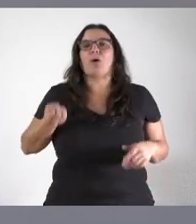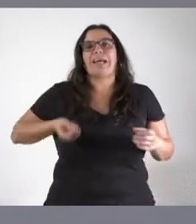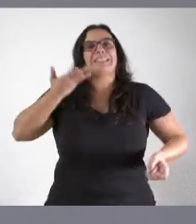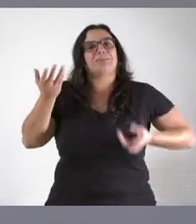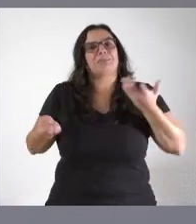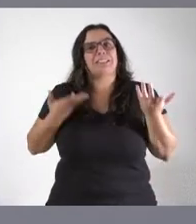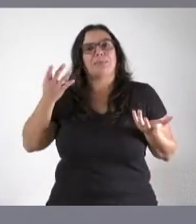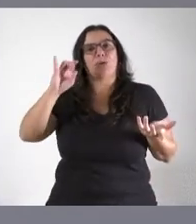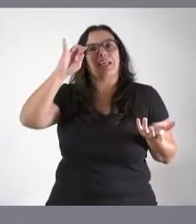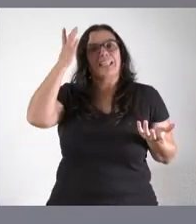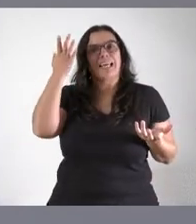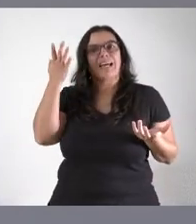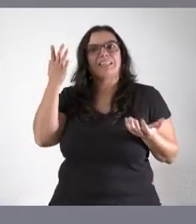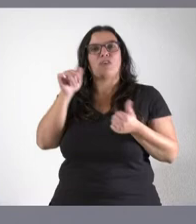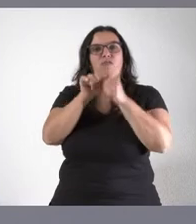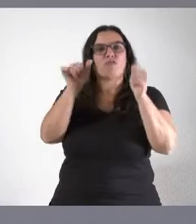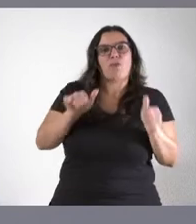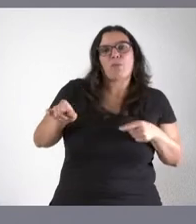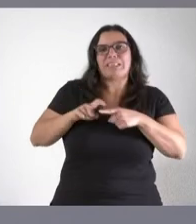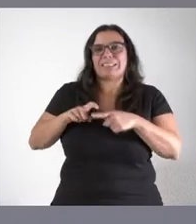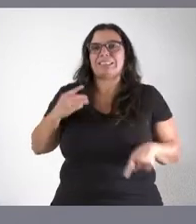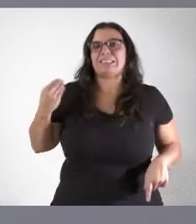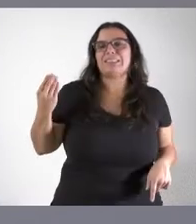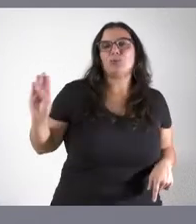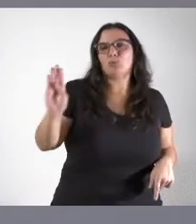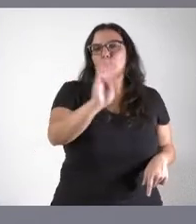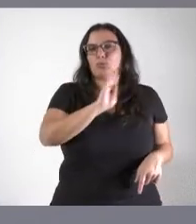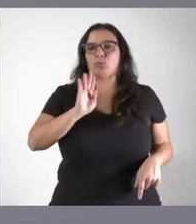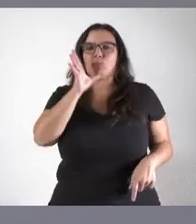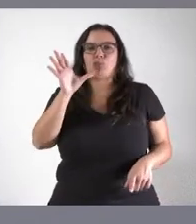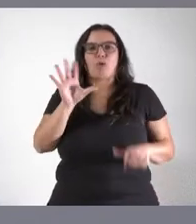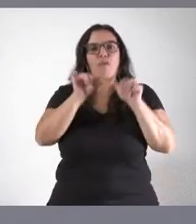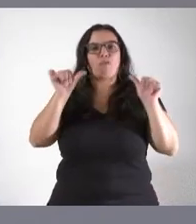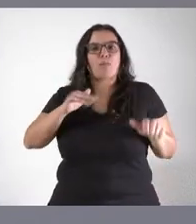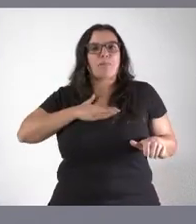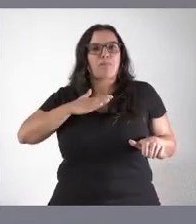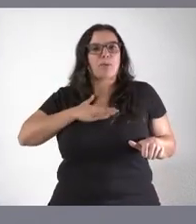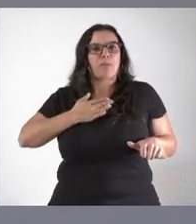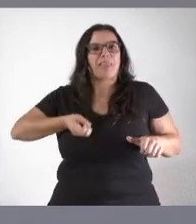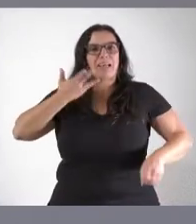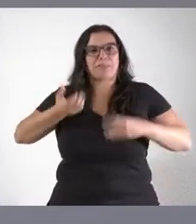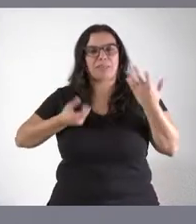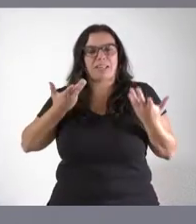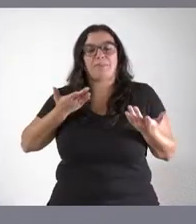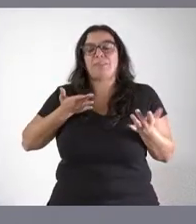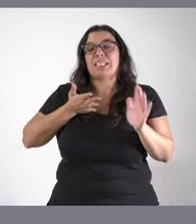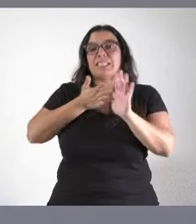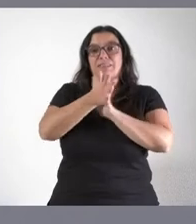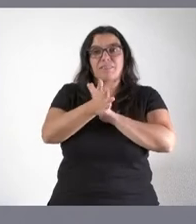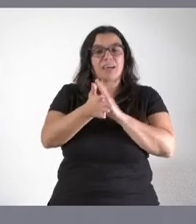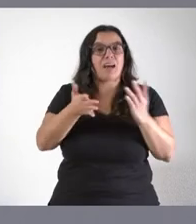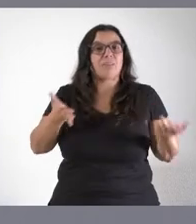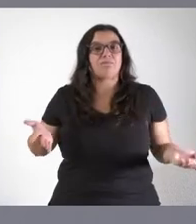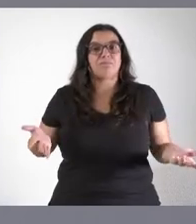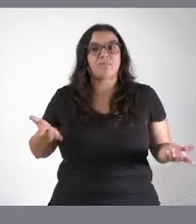las ideas de una forma u otra distinta porque cada una pues lógicamente tenemos nuestra forma distinta de expresarnos eso no quiere decir quizás